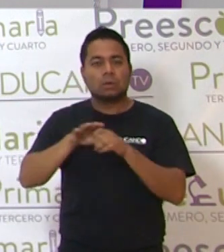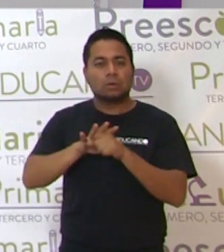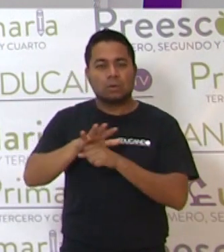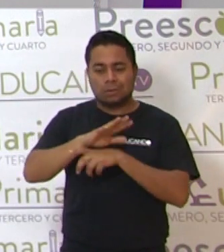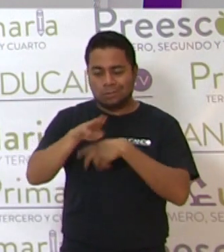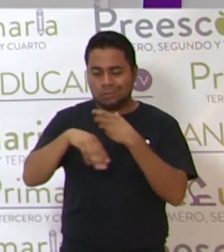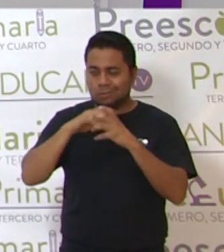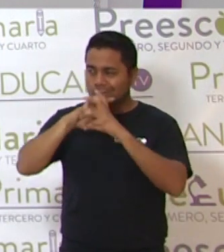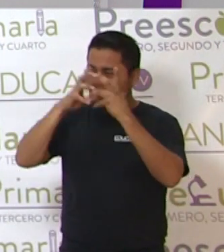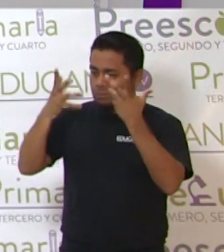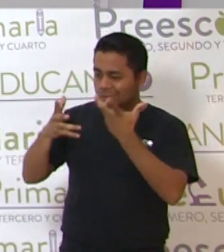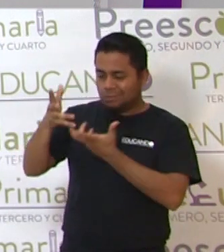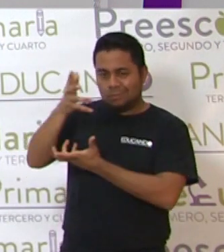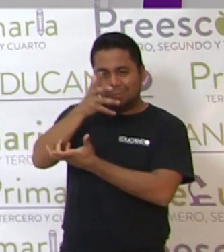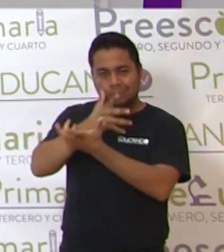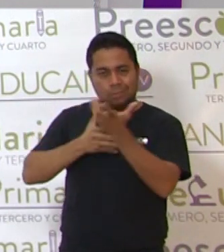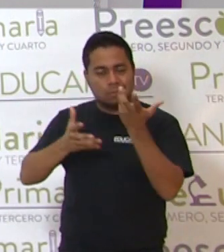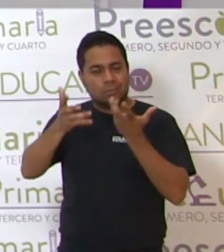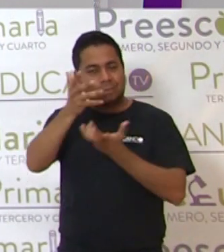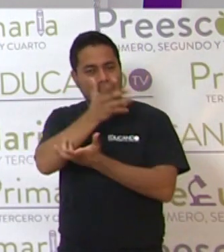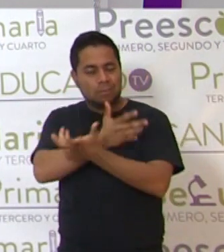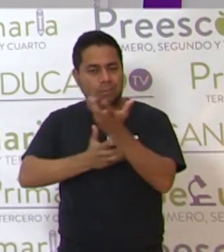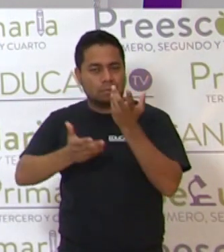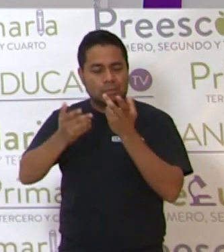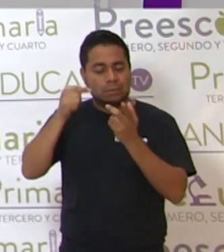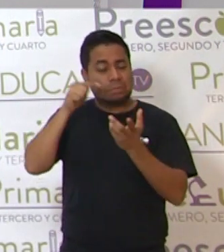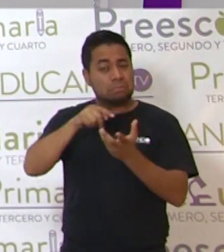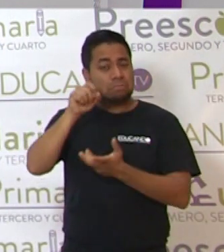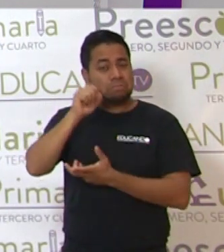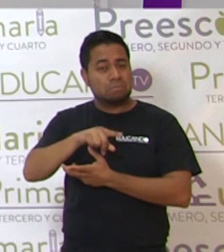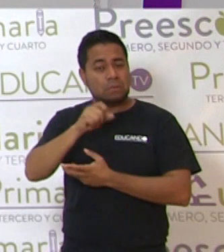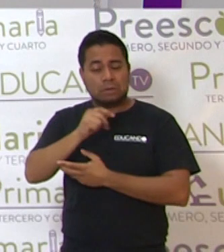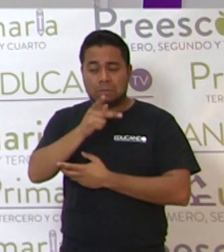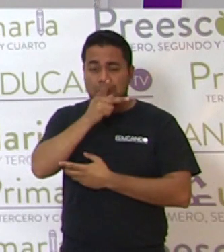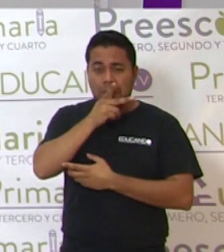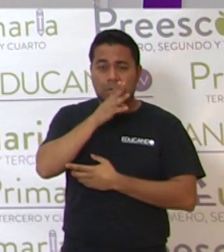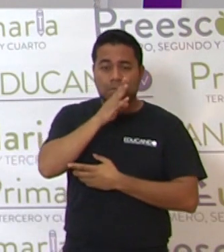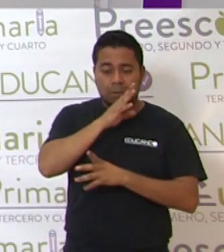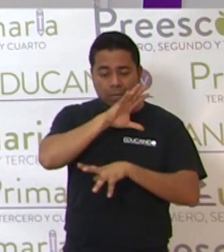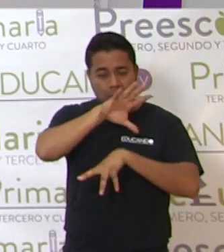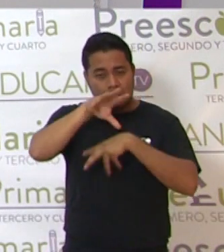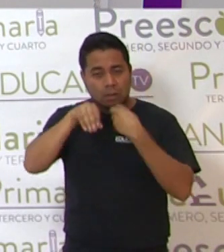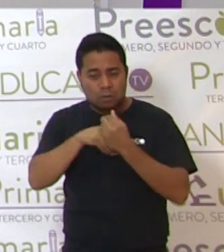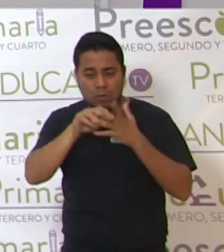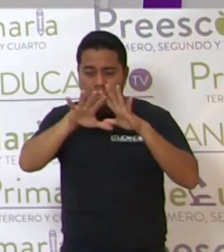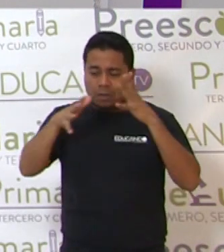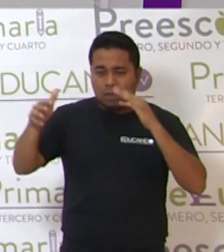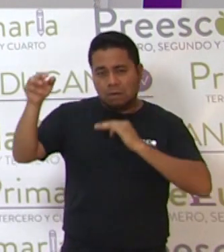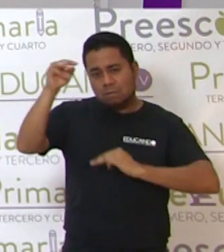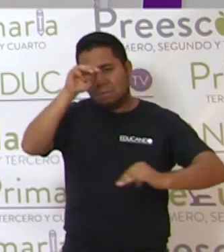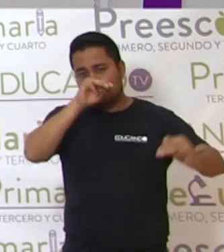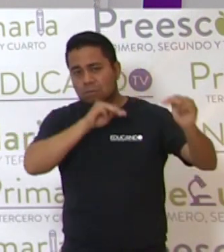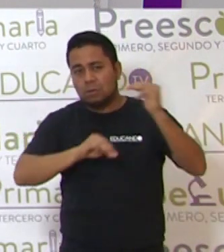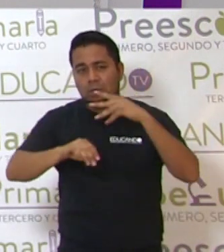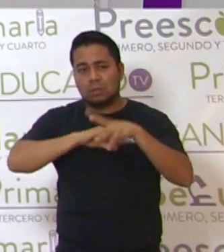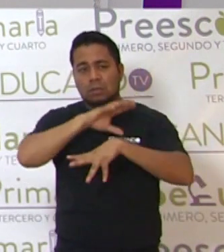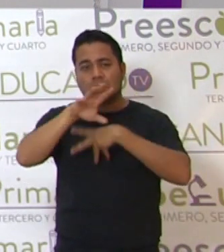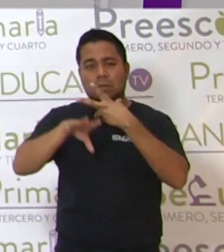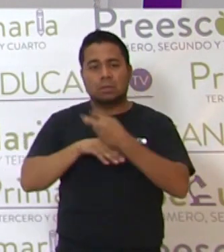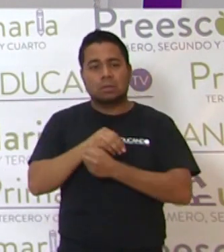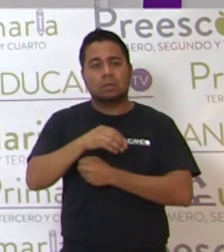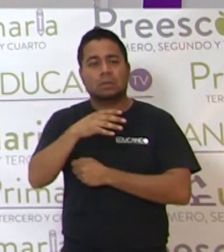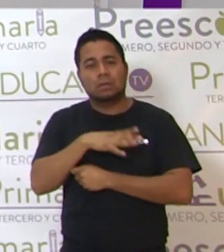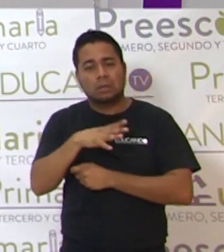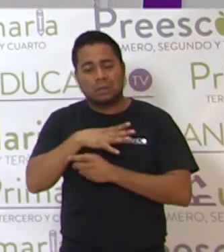mundo rodar, rodar. El mundo, toda una bola, y en ella papá, mamá, el mar, las montañas, todo hecho una